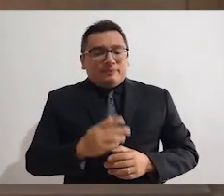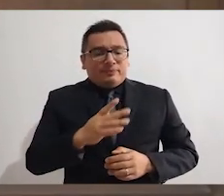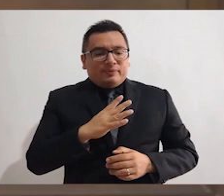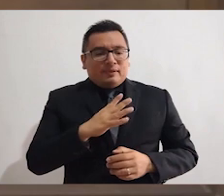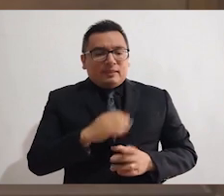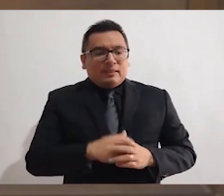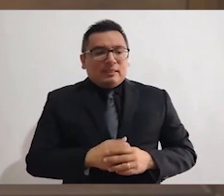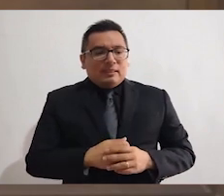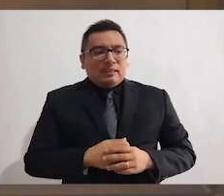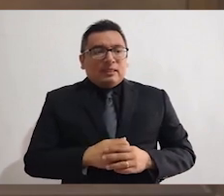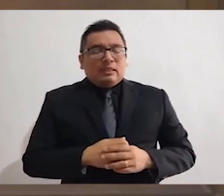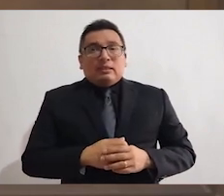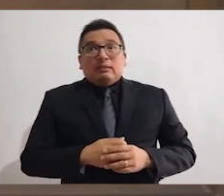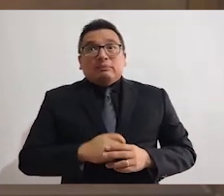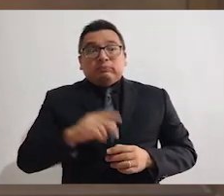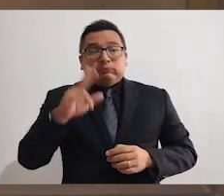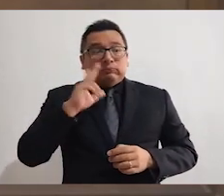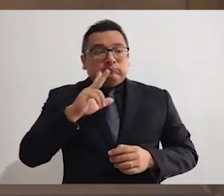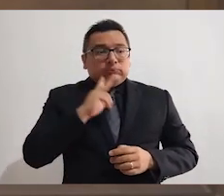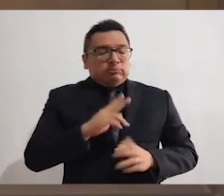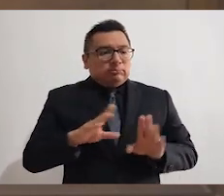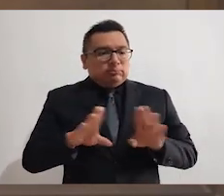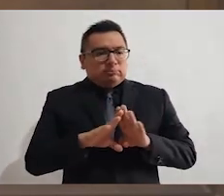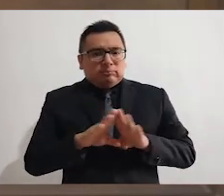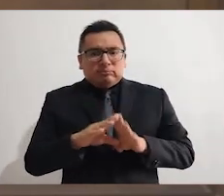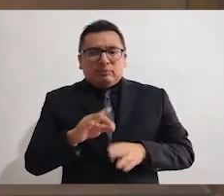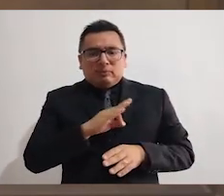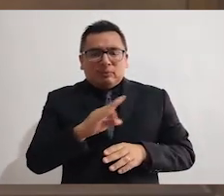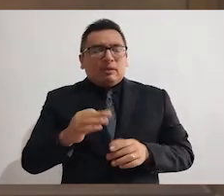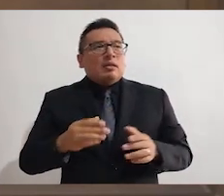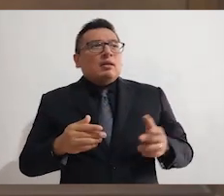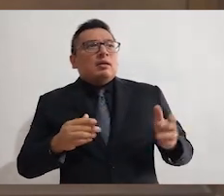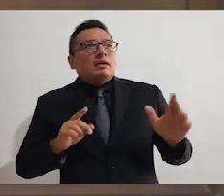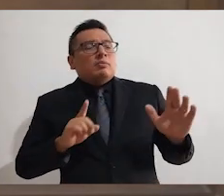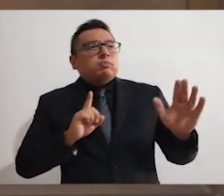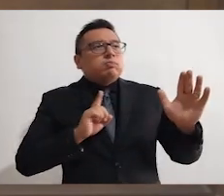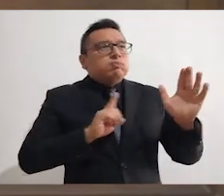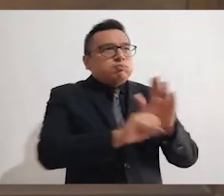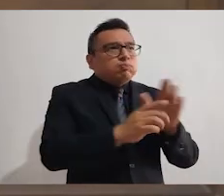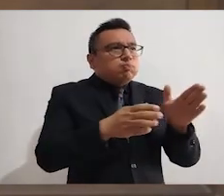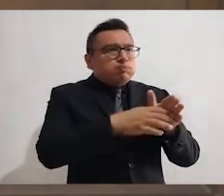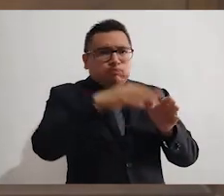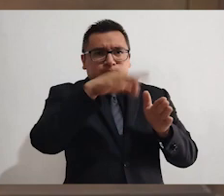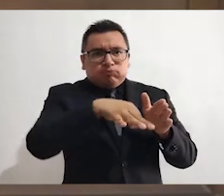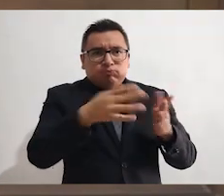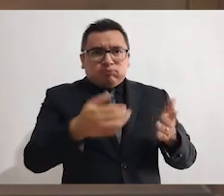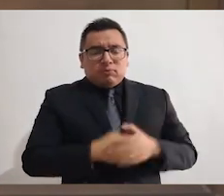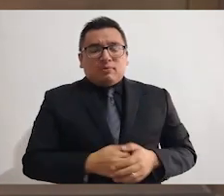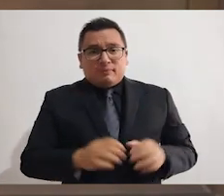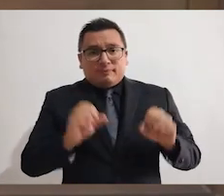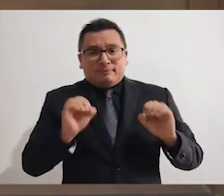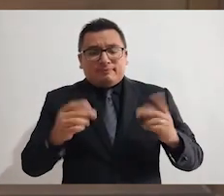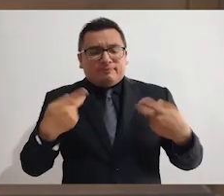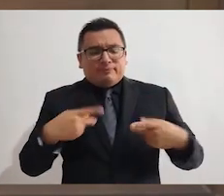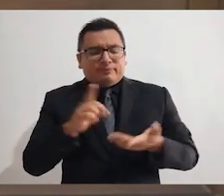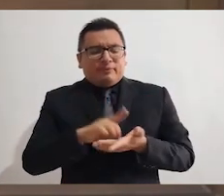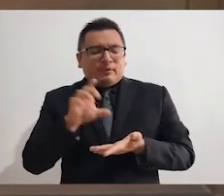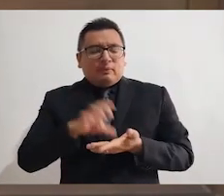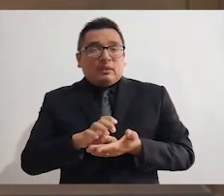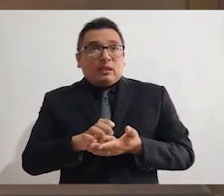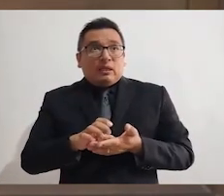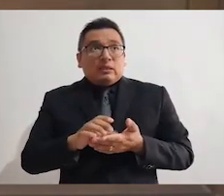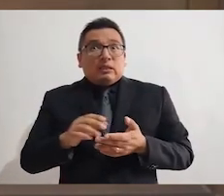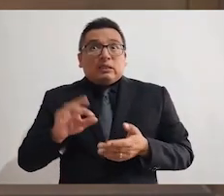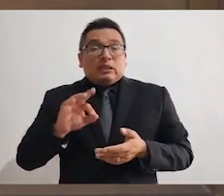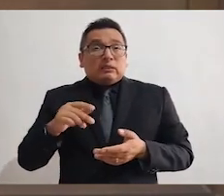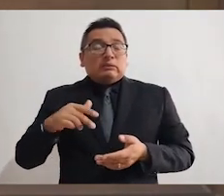los mecanismos en la infraestructura para que puedan acceder a la casilla, en el caso de personas con discapacidad